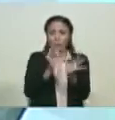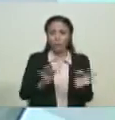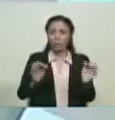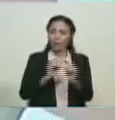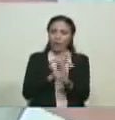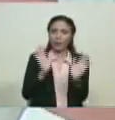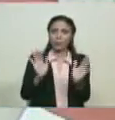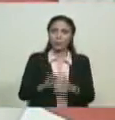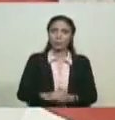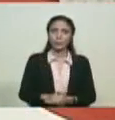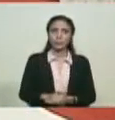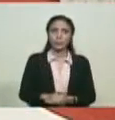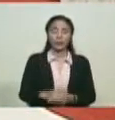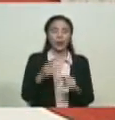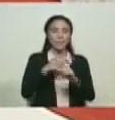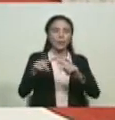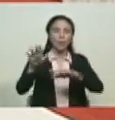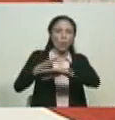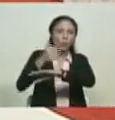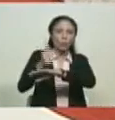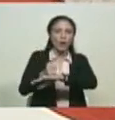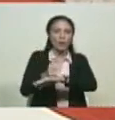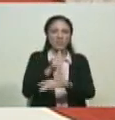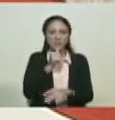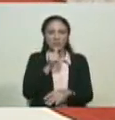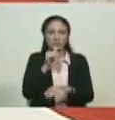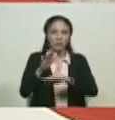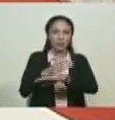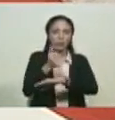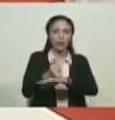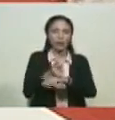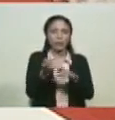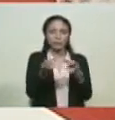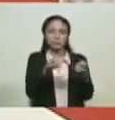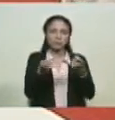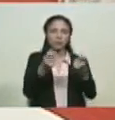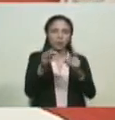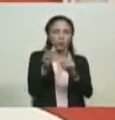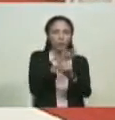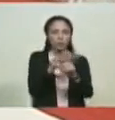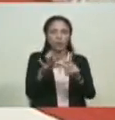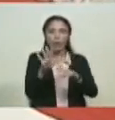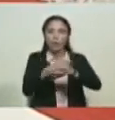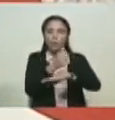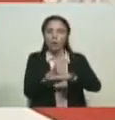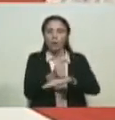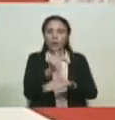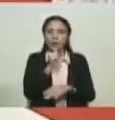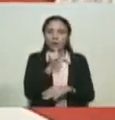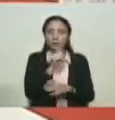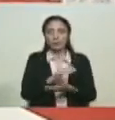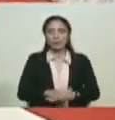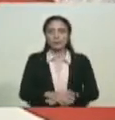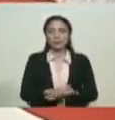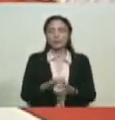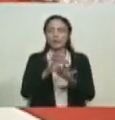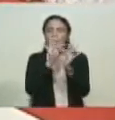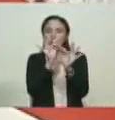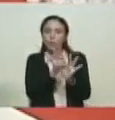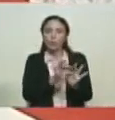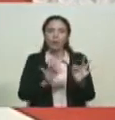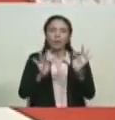y siempre detrás de los imperios y del dominio de los imperios establecen bien en esas formas de coloniaje